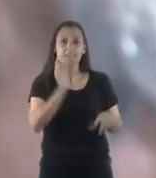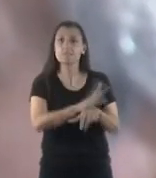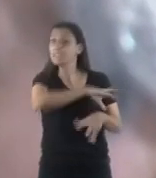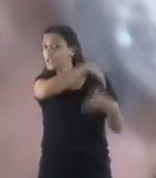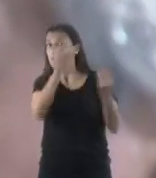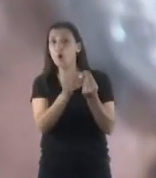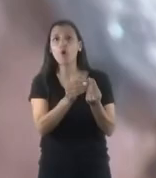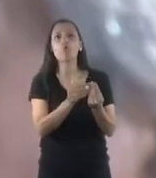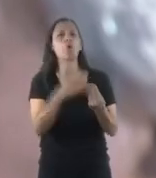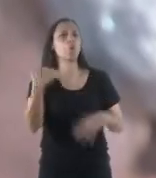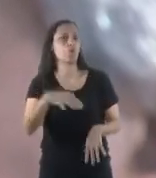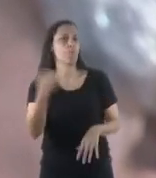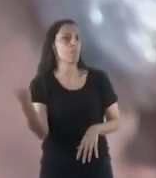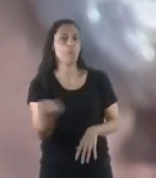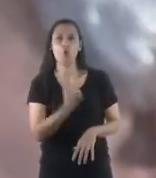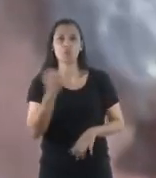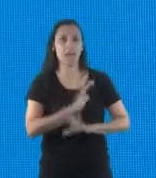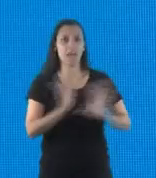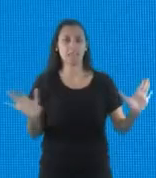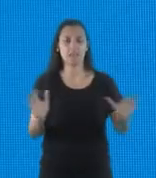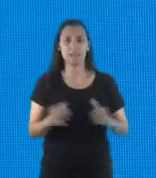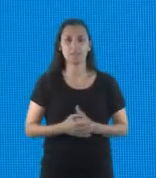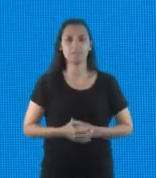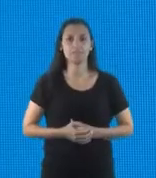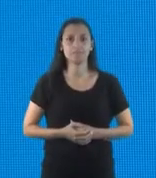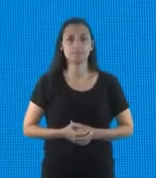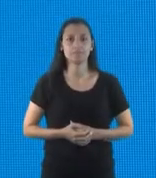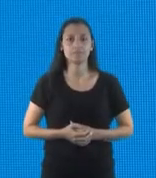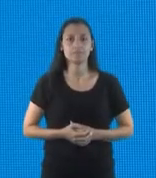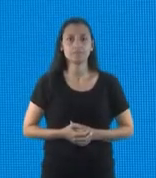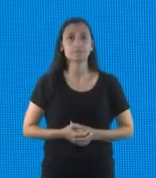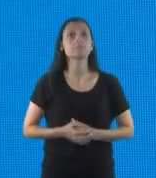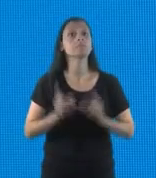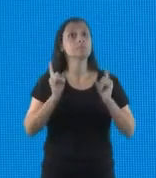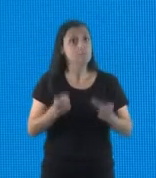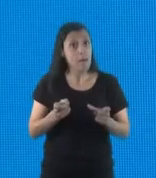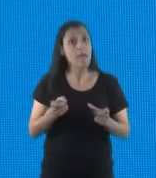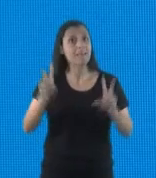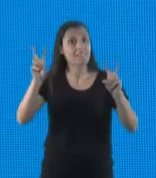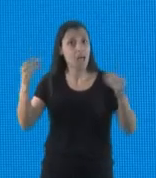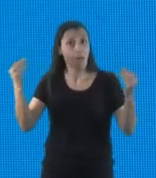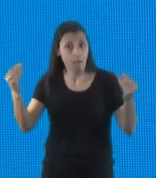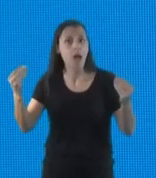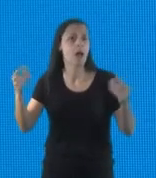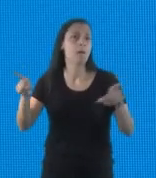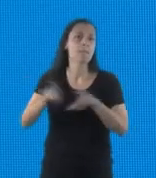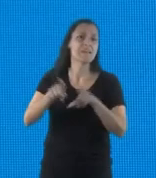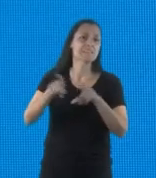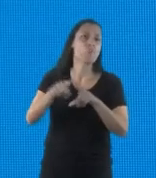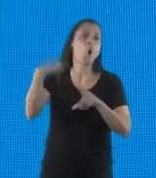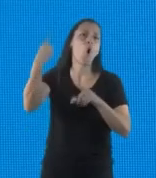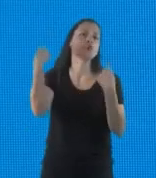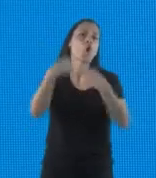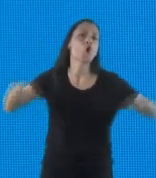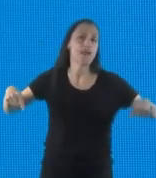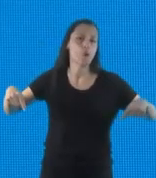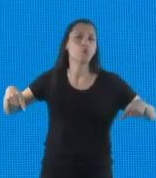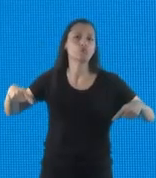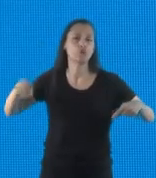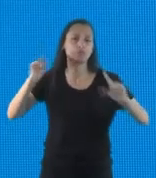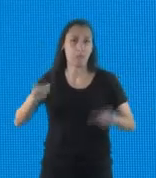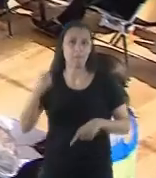va a ser tan importante como la discusión alrededor de otros recursos